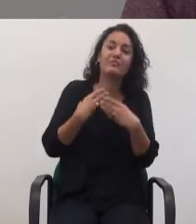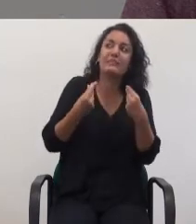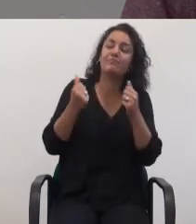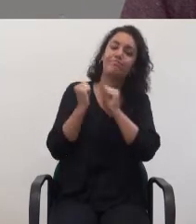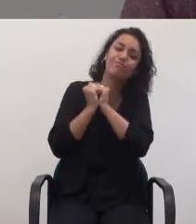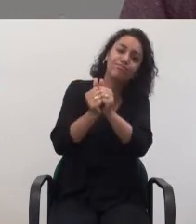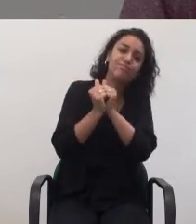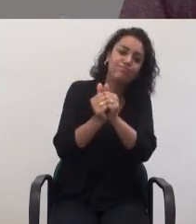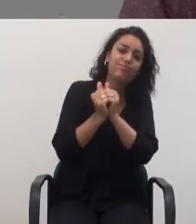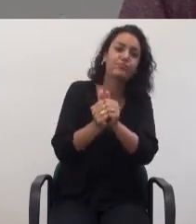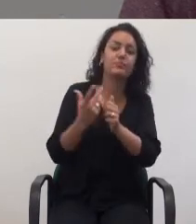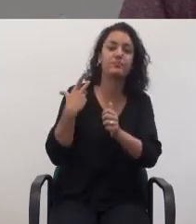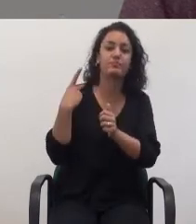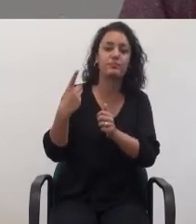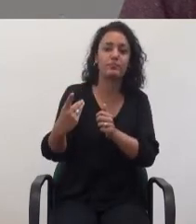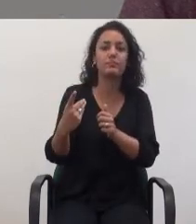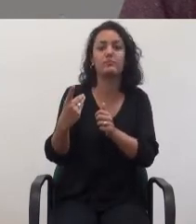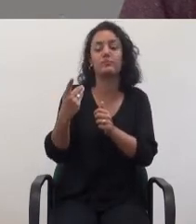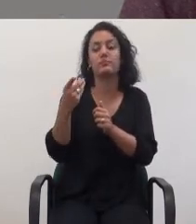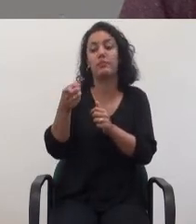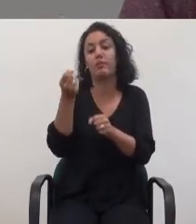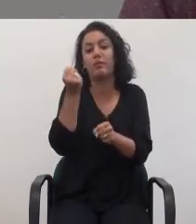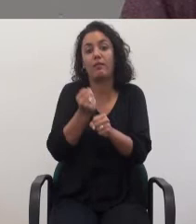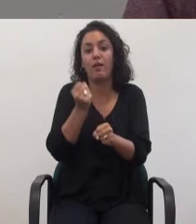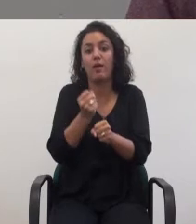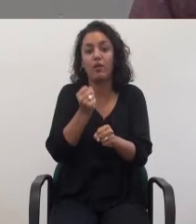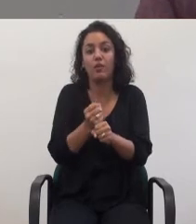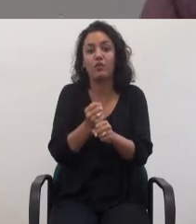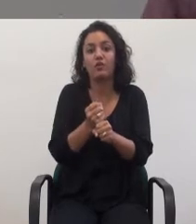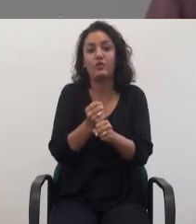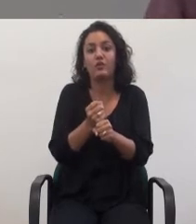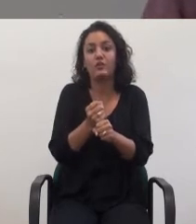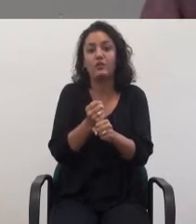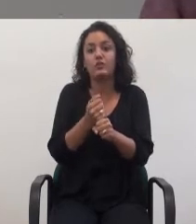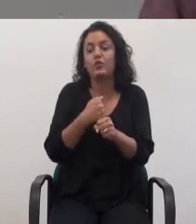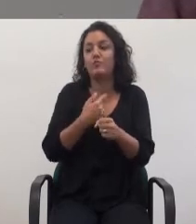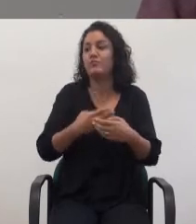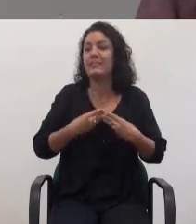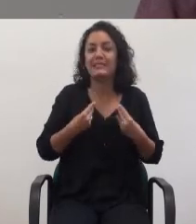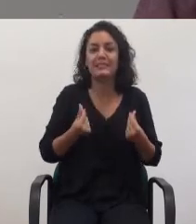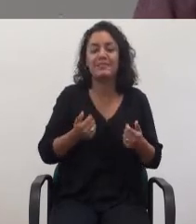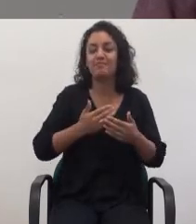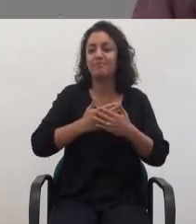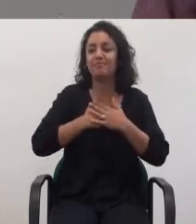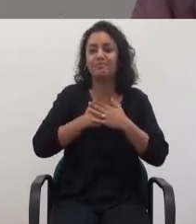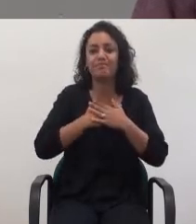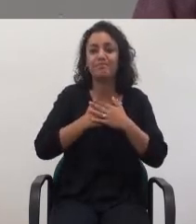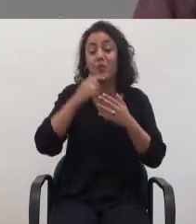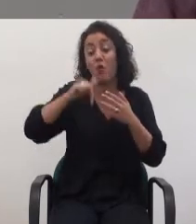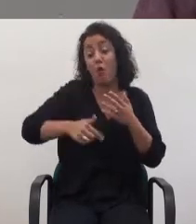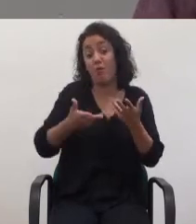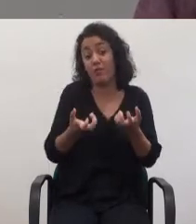institucional. Un trabajo que fue vivido, yo desde lo afectivo, más que nada quiero hablar hoy,